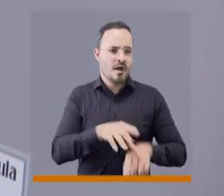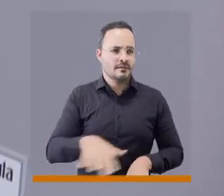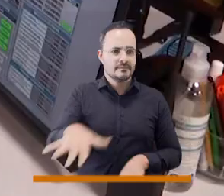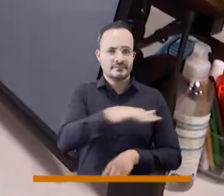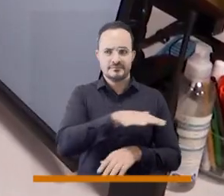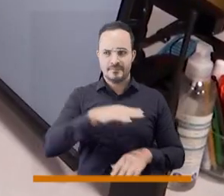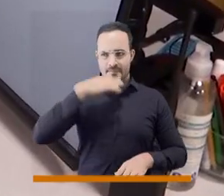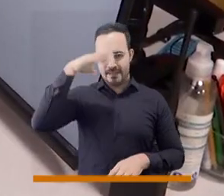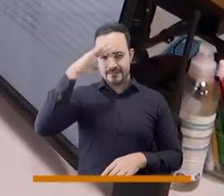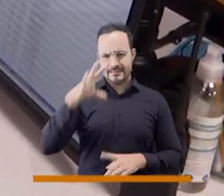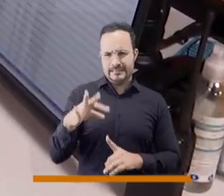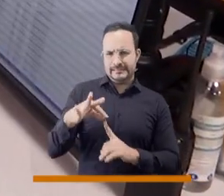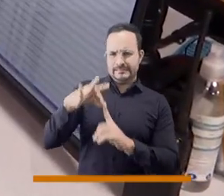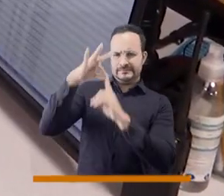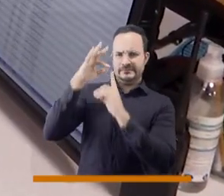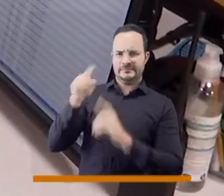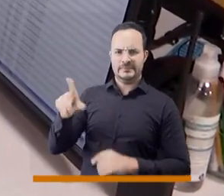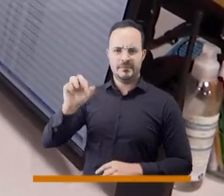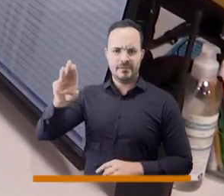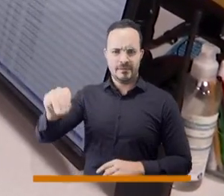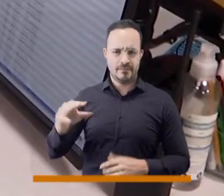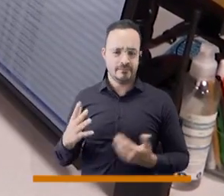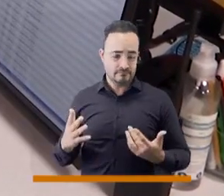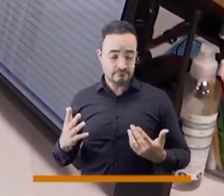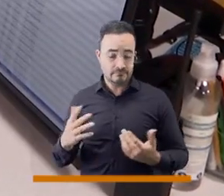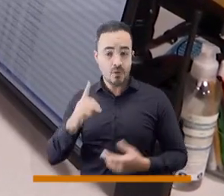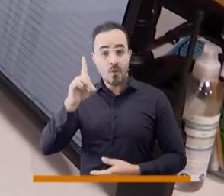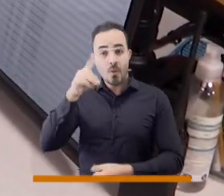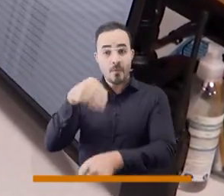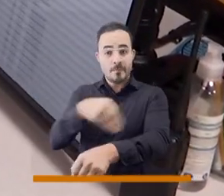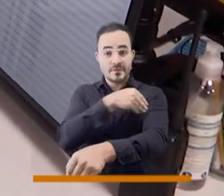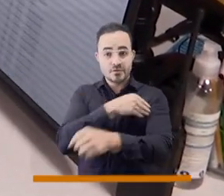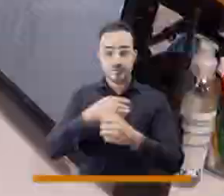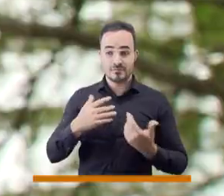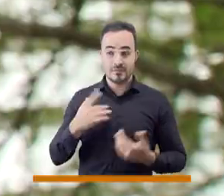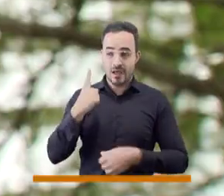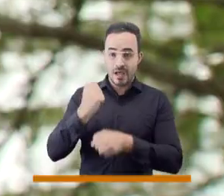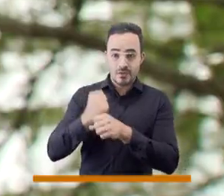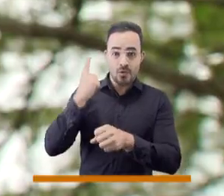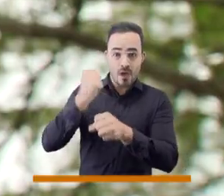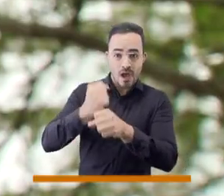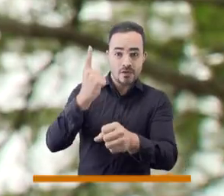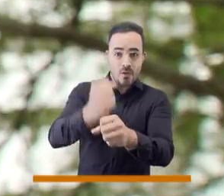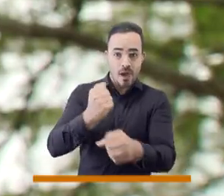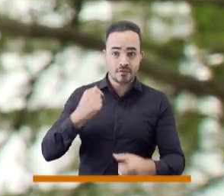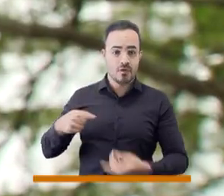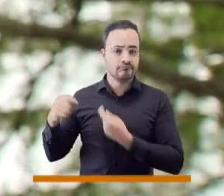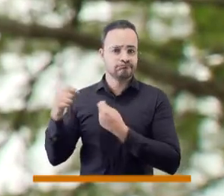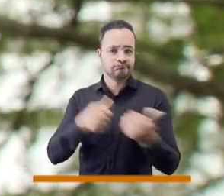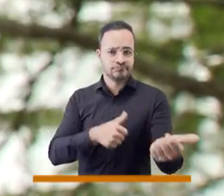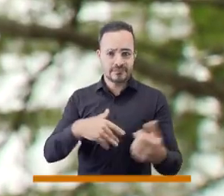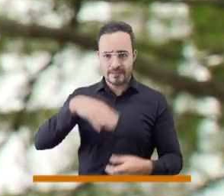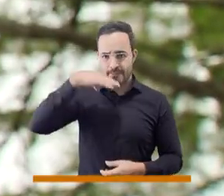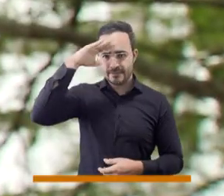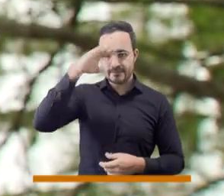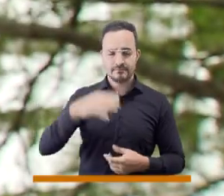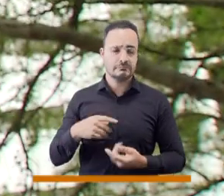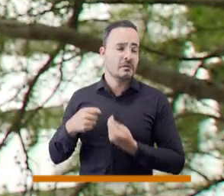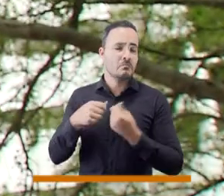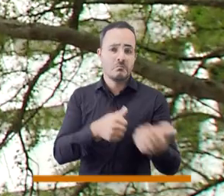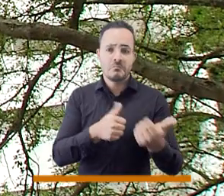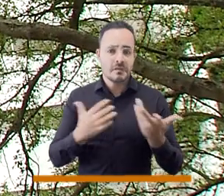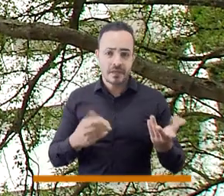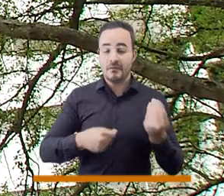antioqueños y los medellinenses es como la joya de la corona. EPM transfiere anualmente más de 1 billón de pesos